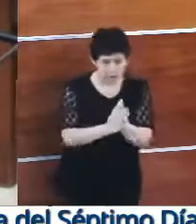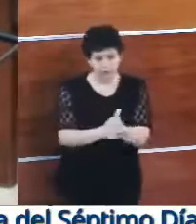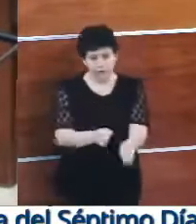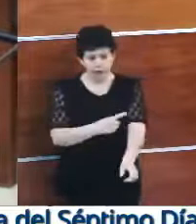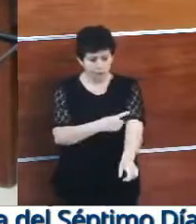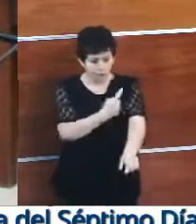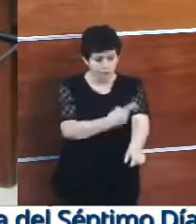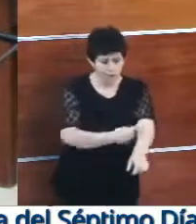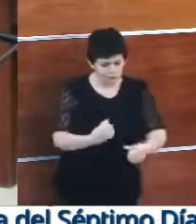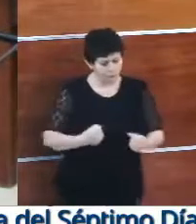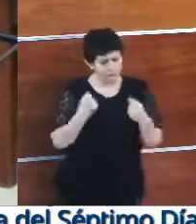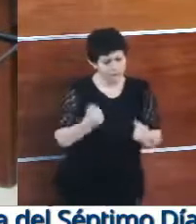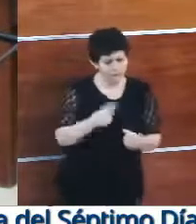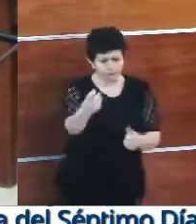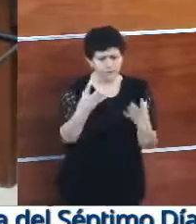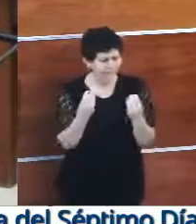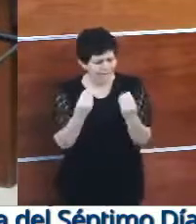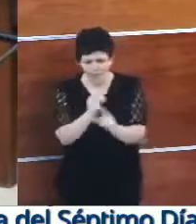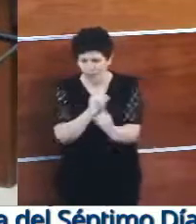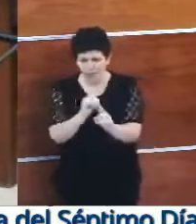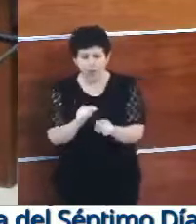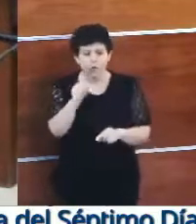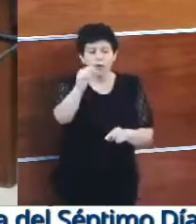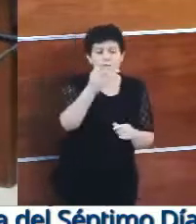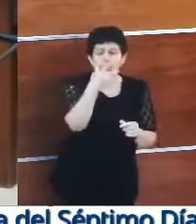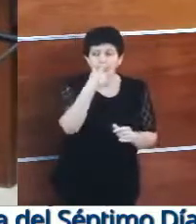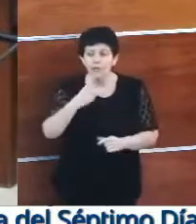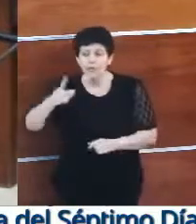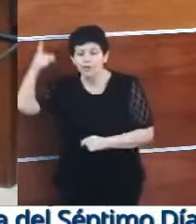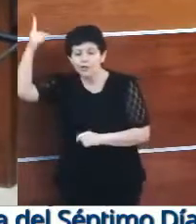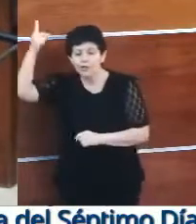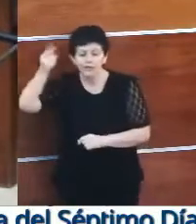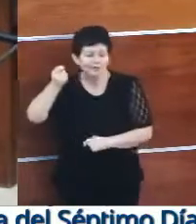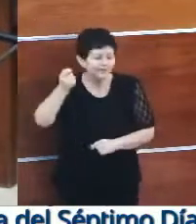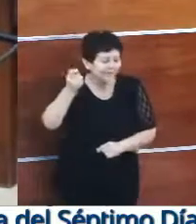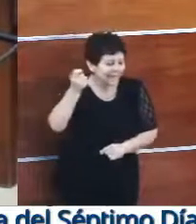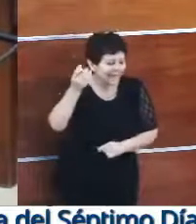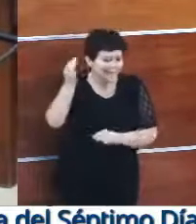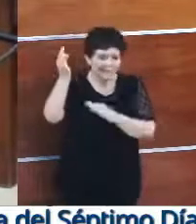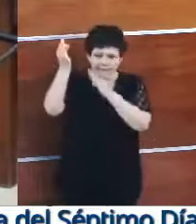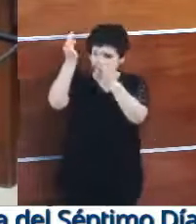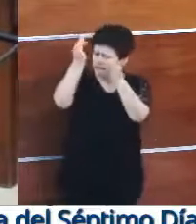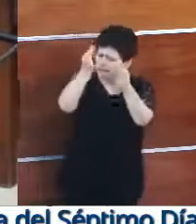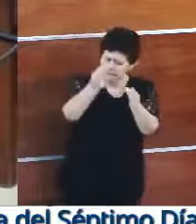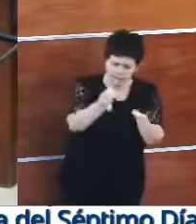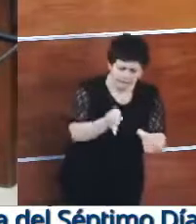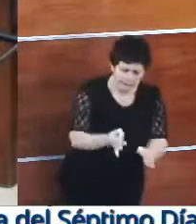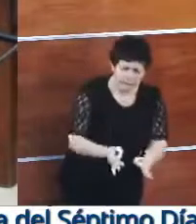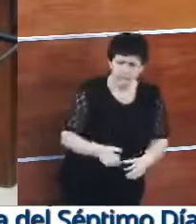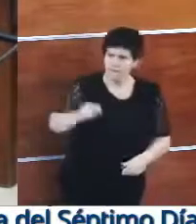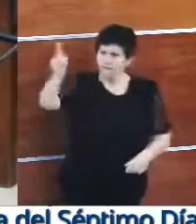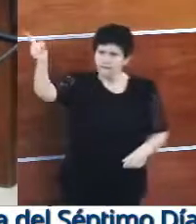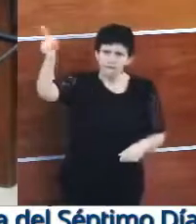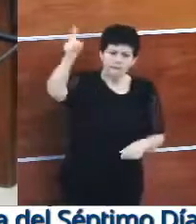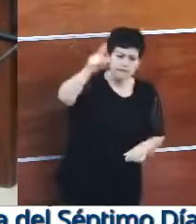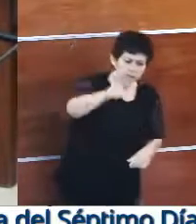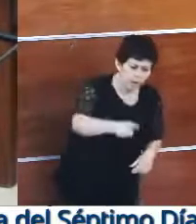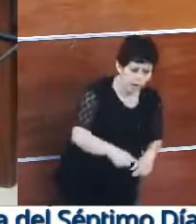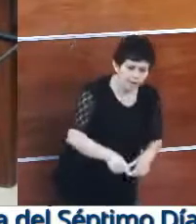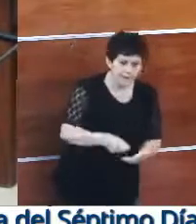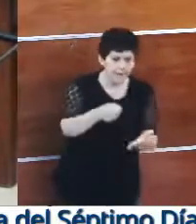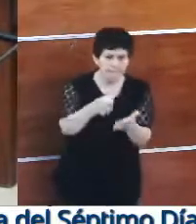no temáis. He aquí, vuestro Dios viene con retribución, viene con